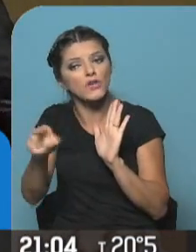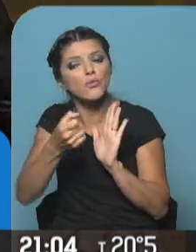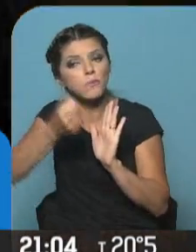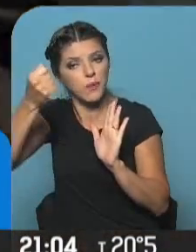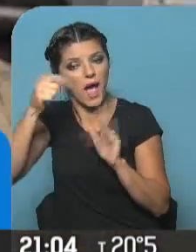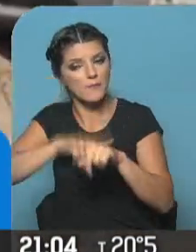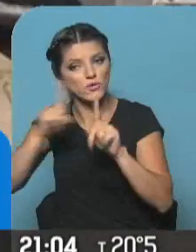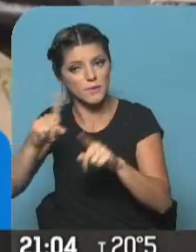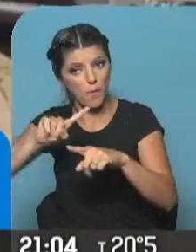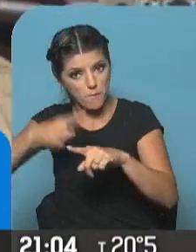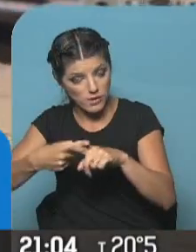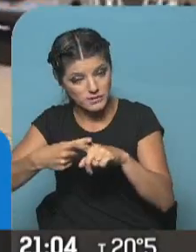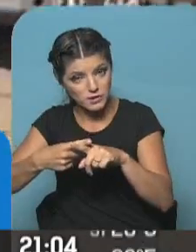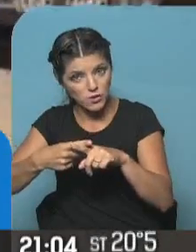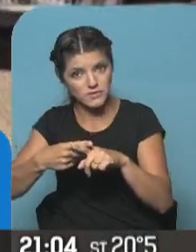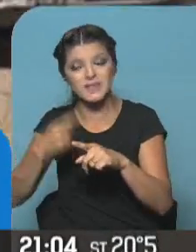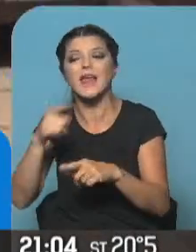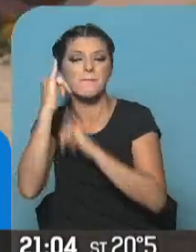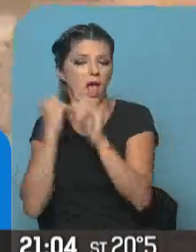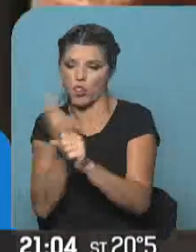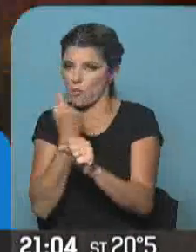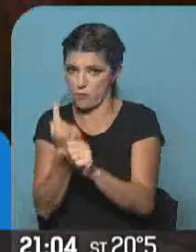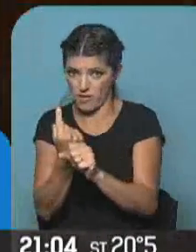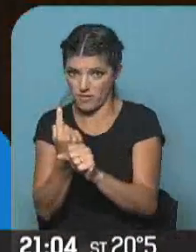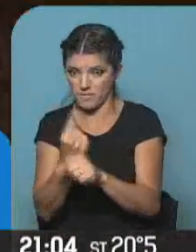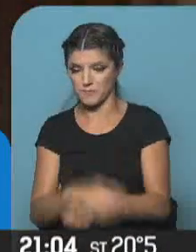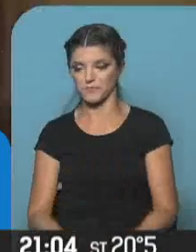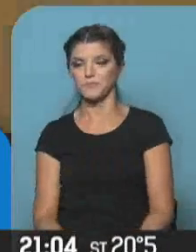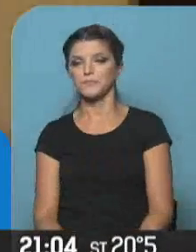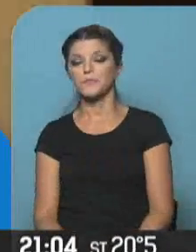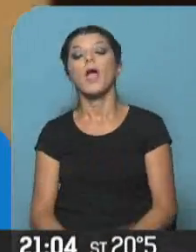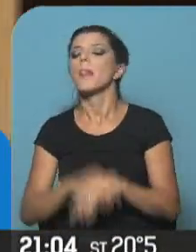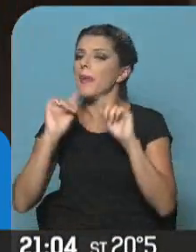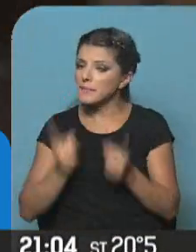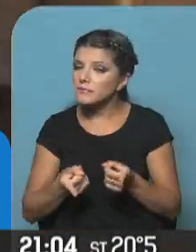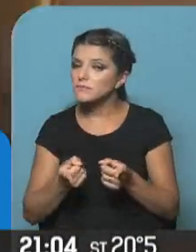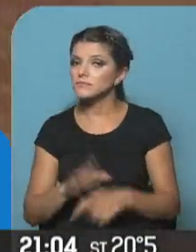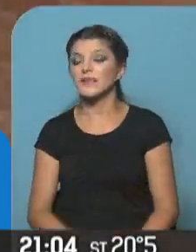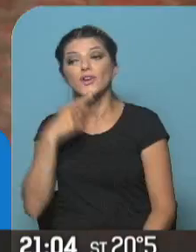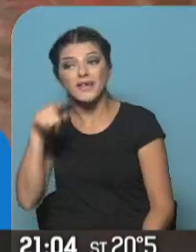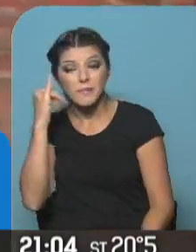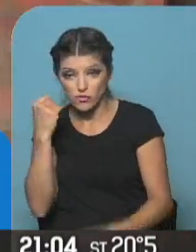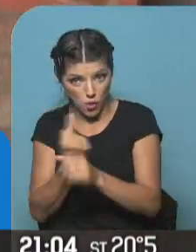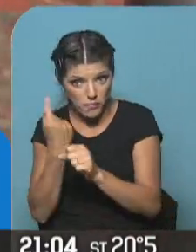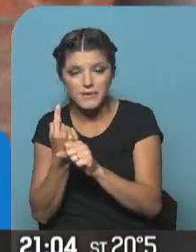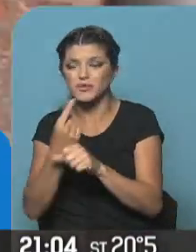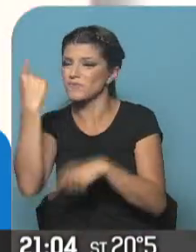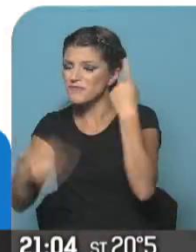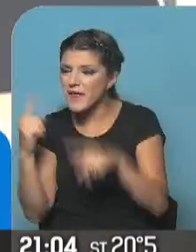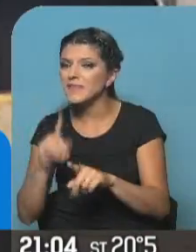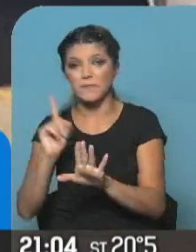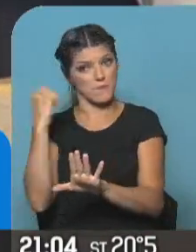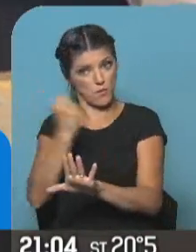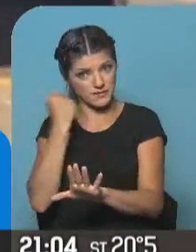gestión pública había sido injustificado de acuerdo a sus ingresos. También se determinó que esas inconsistencias, calificadas de diversas y de importante